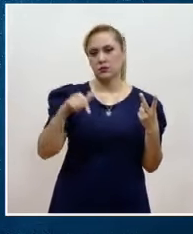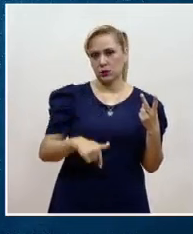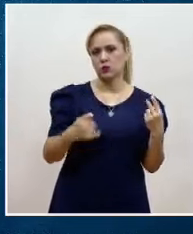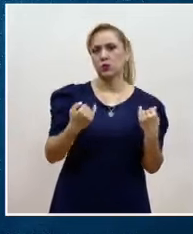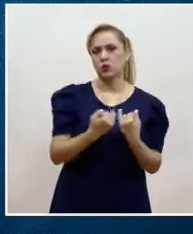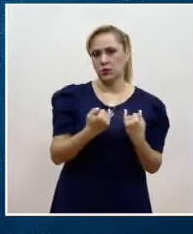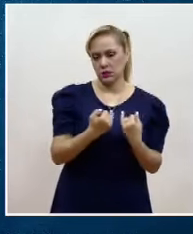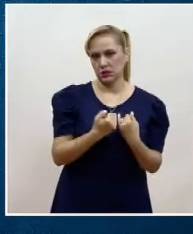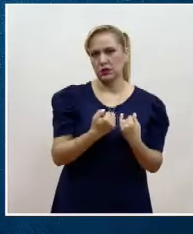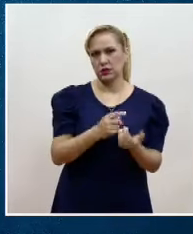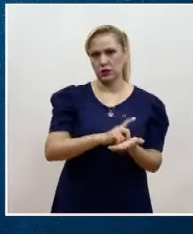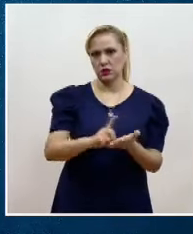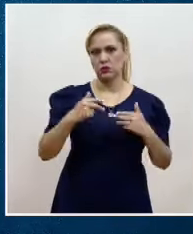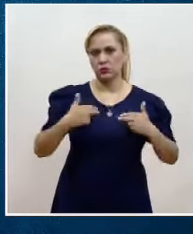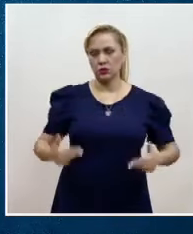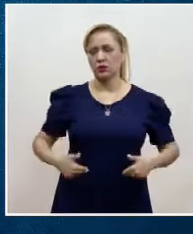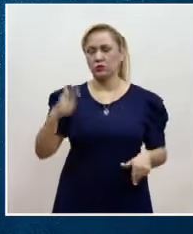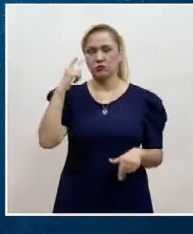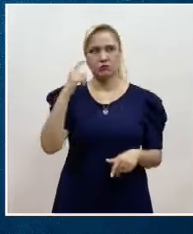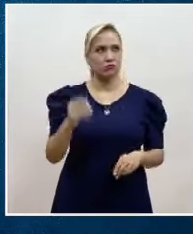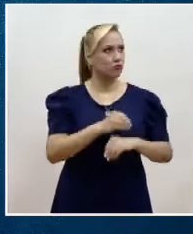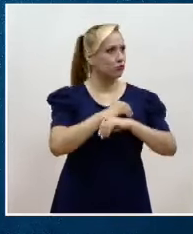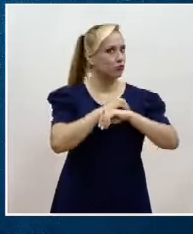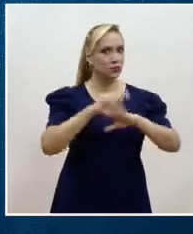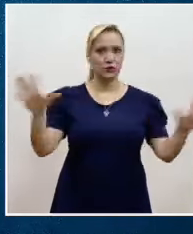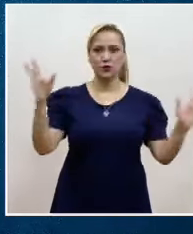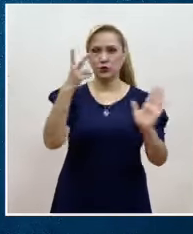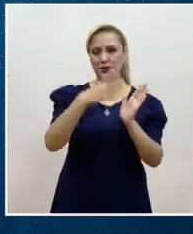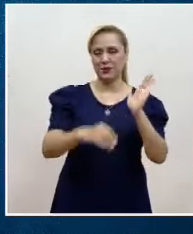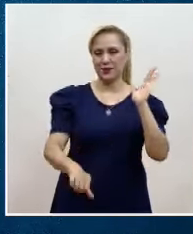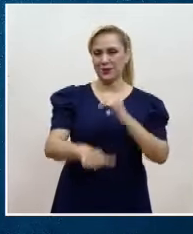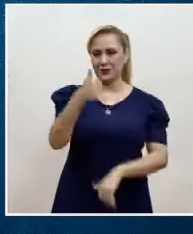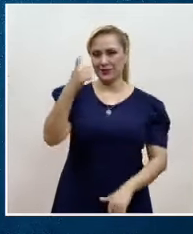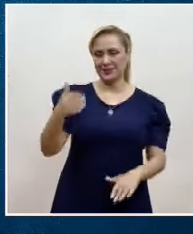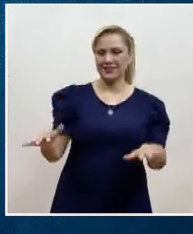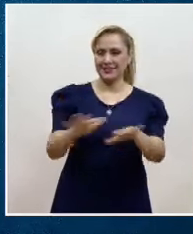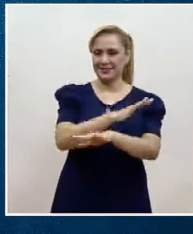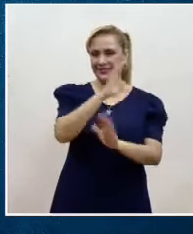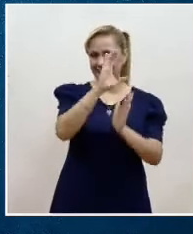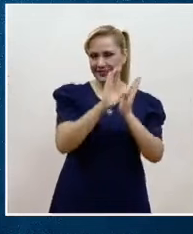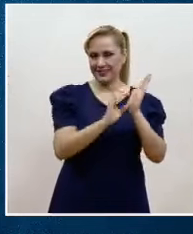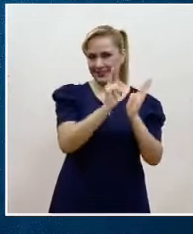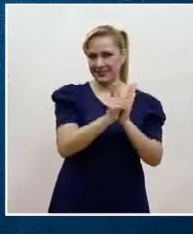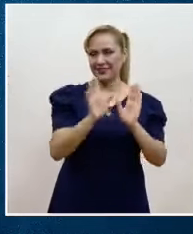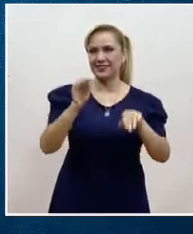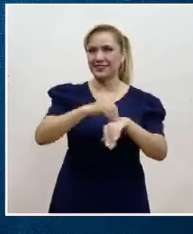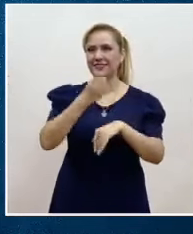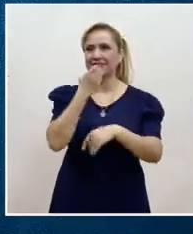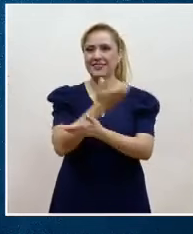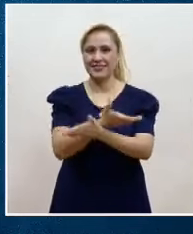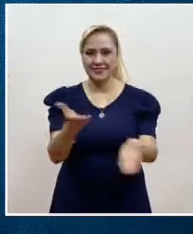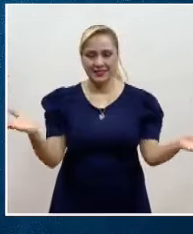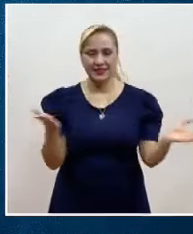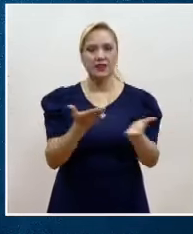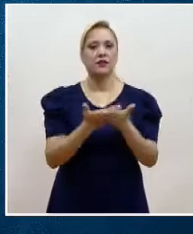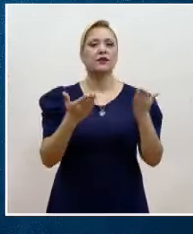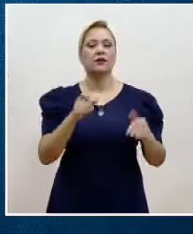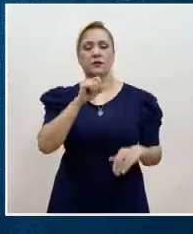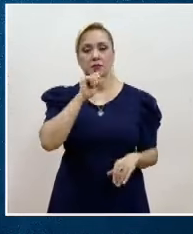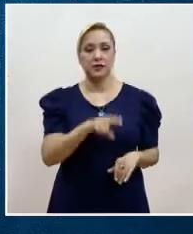de derechos humanos después de 2011 y derechos humanos se incluyó como materia dentro de todas las escuelas, ya está Legal Operations, ¿no?